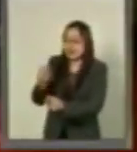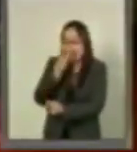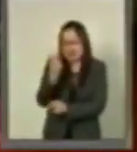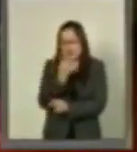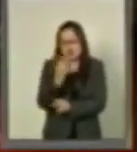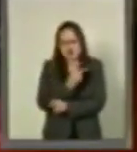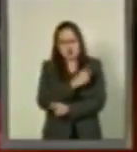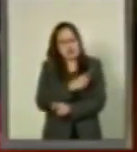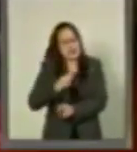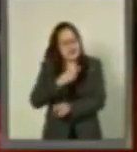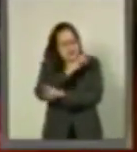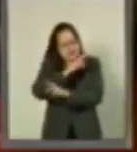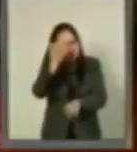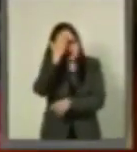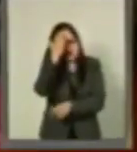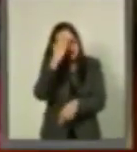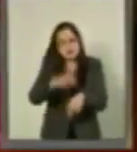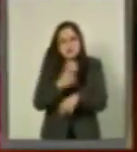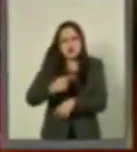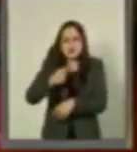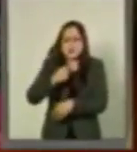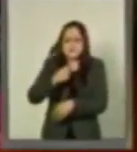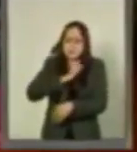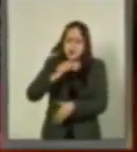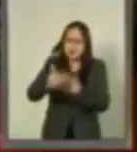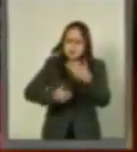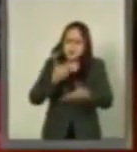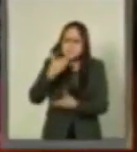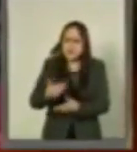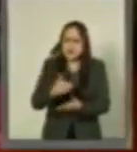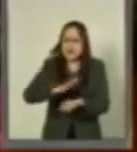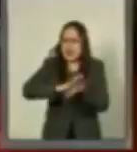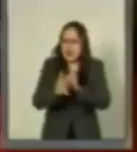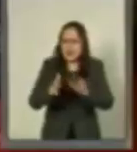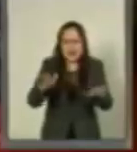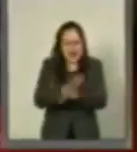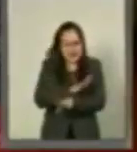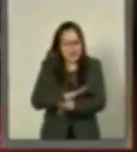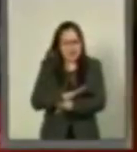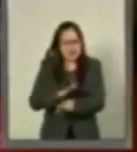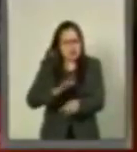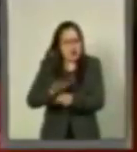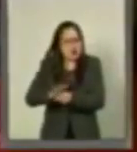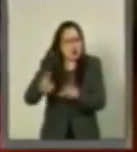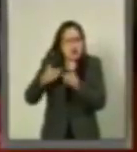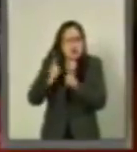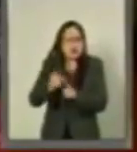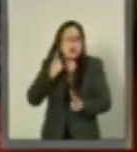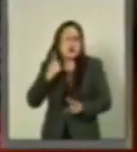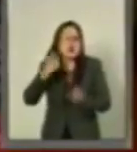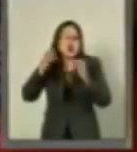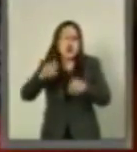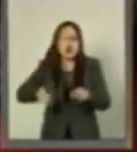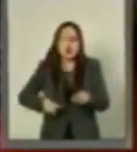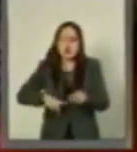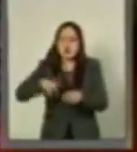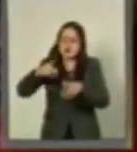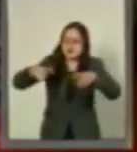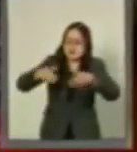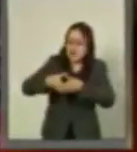en los aciertos, para que las cosas puedan caminar bien, más allá del gobierno o del partido político que encabece un gobierno.